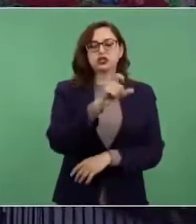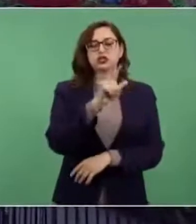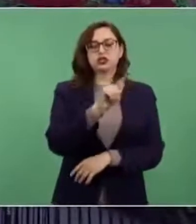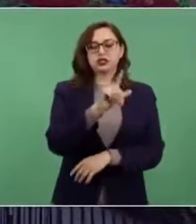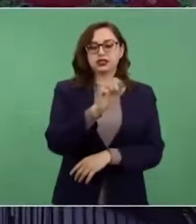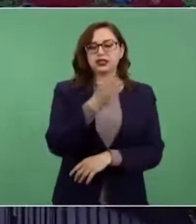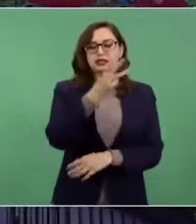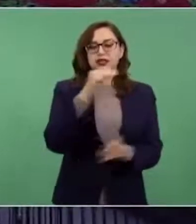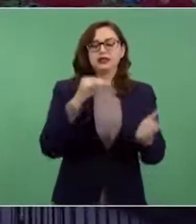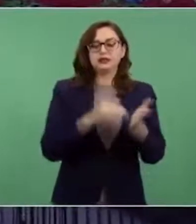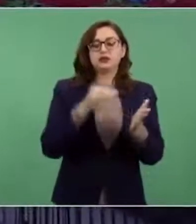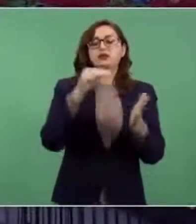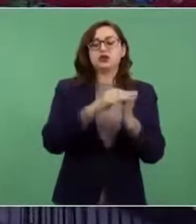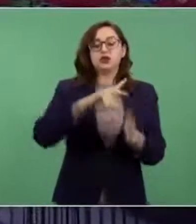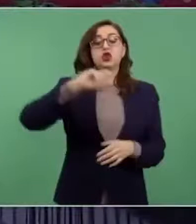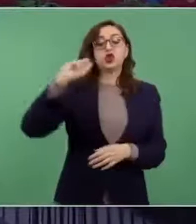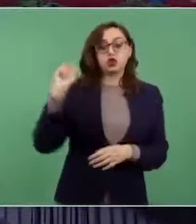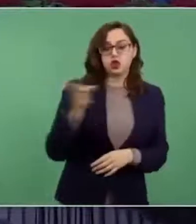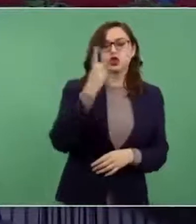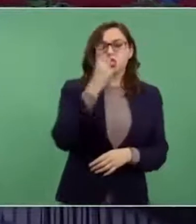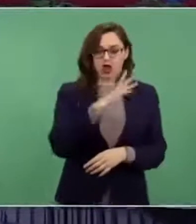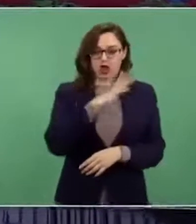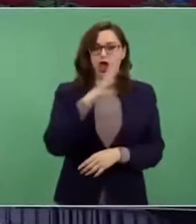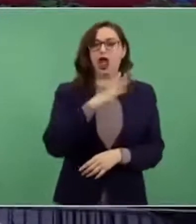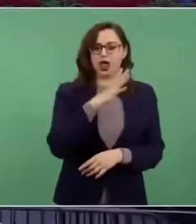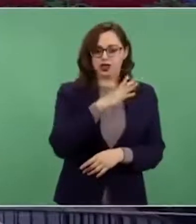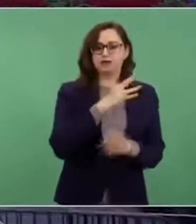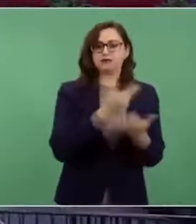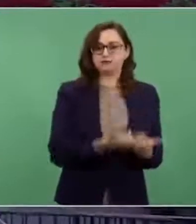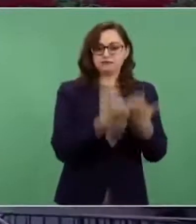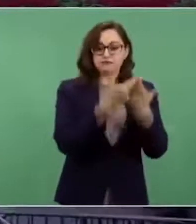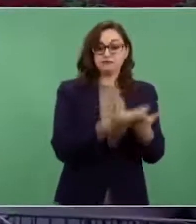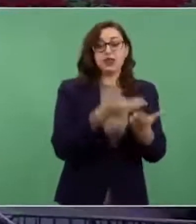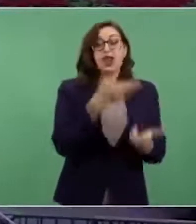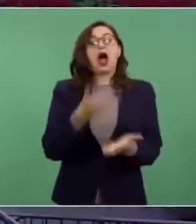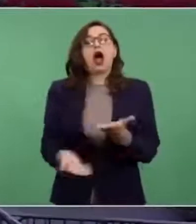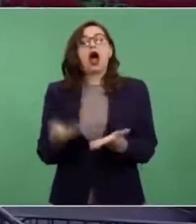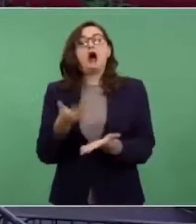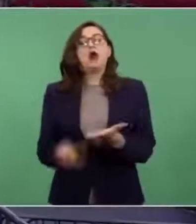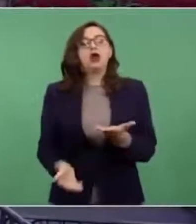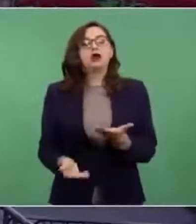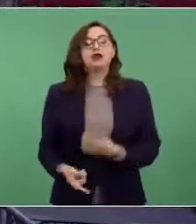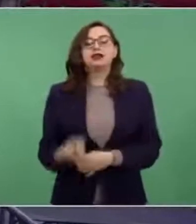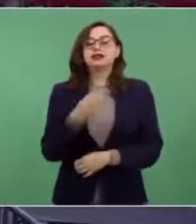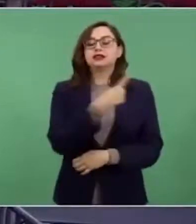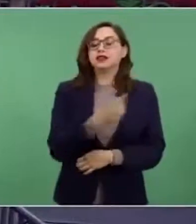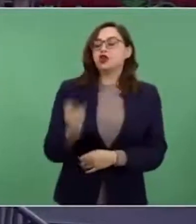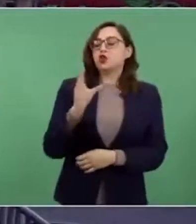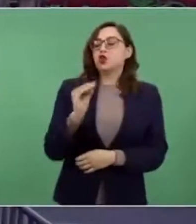173.775 millones de dólares, actualmente ascienden a